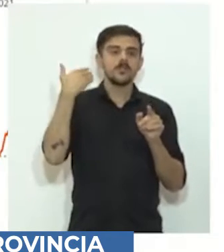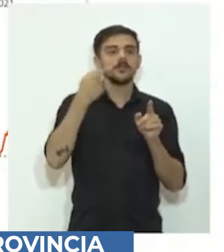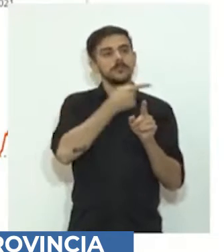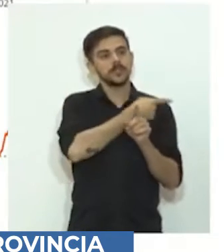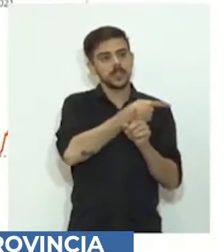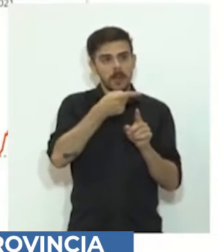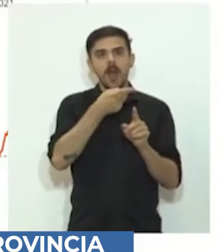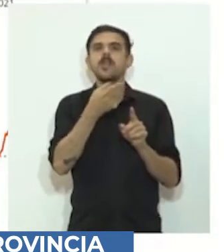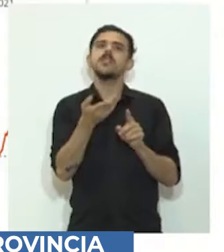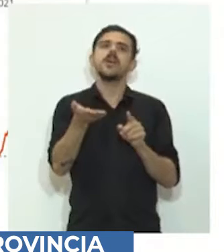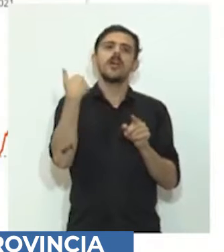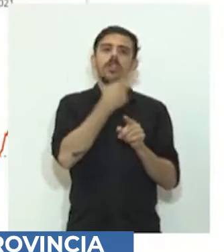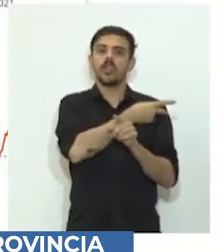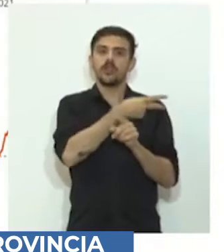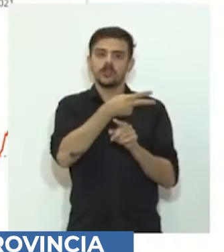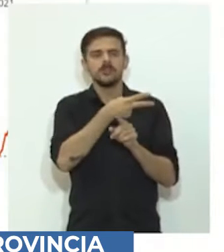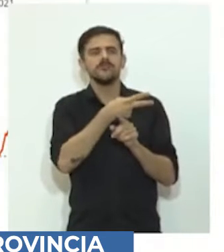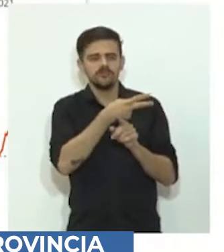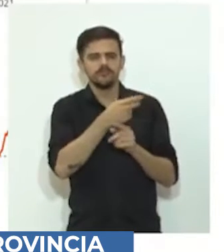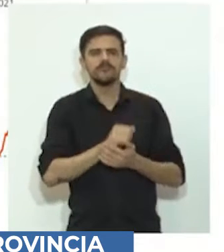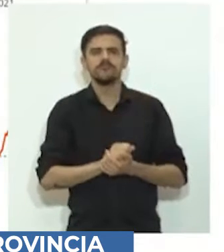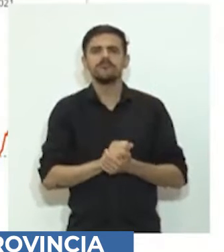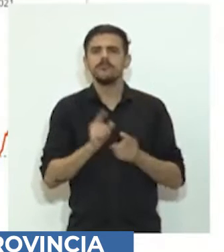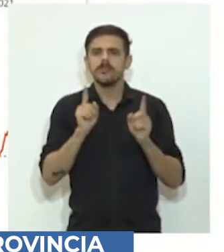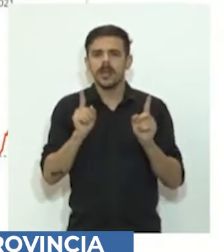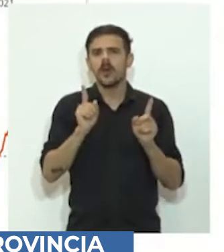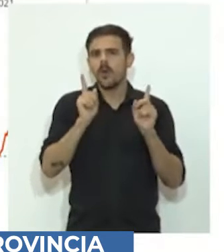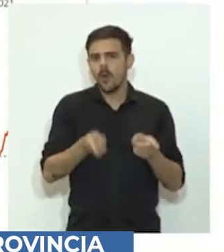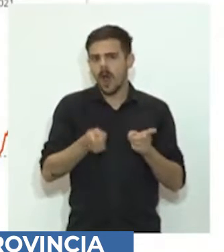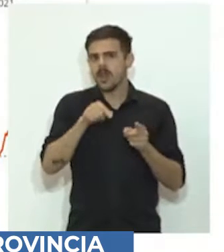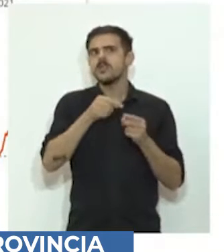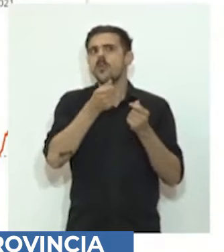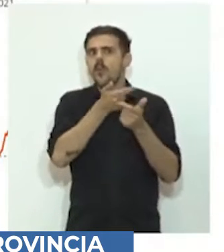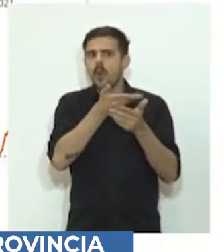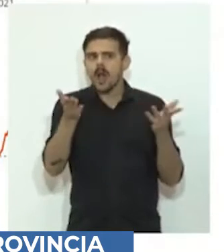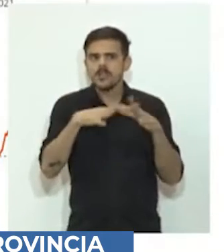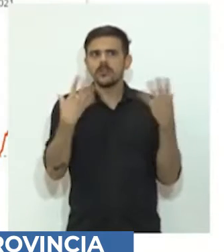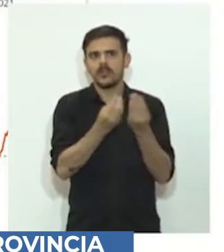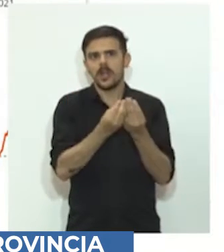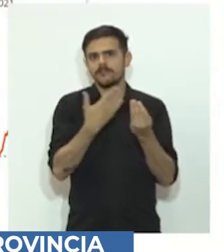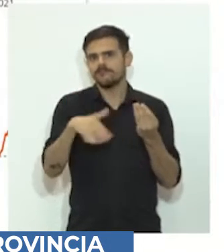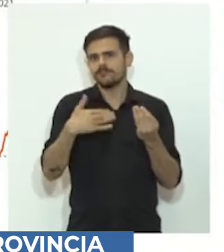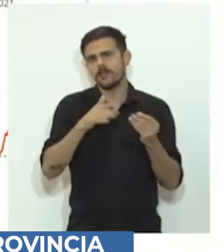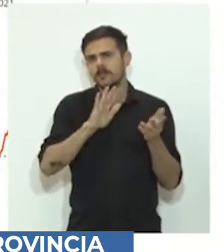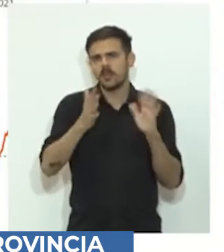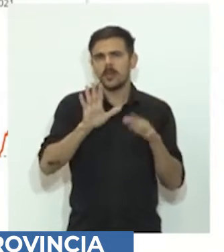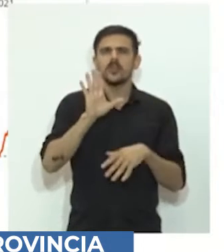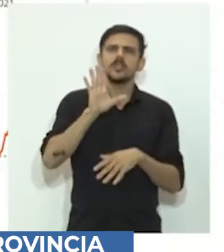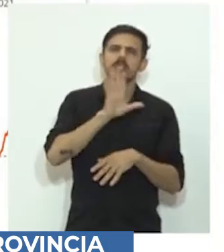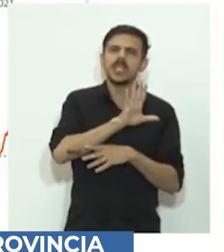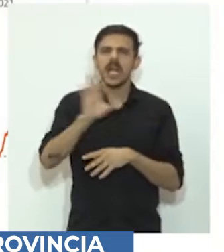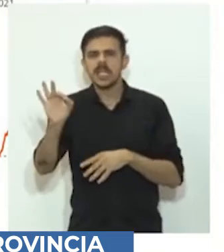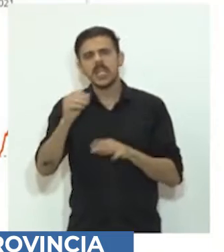previas pero este número de casos continúa siendo alto estamos en un promedio entre 500 y